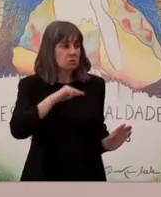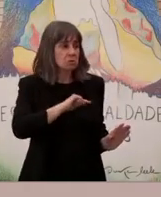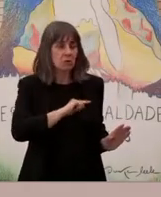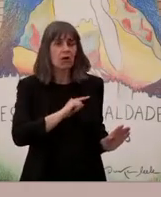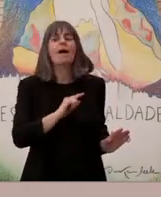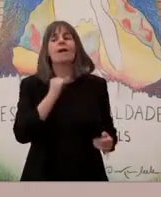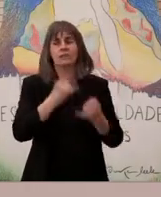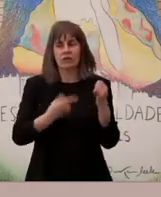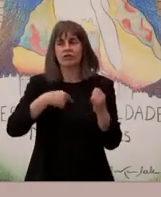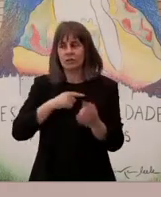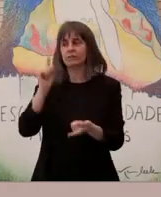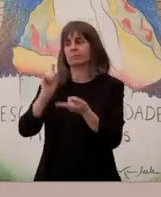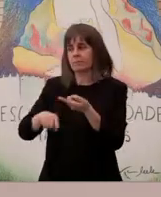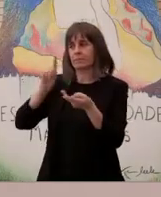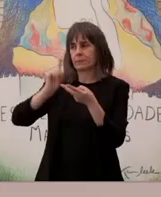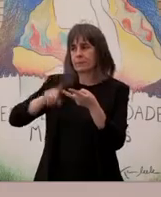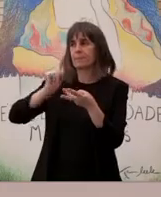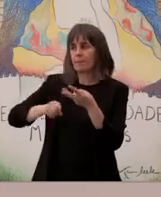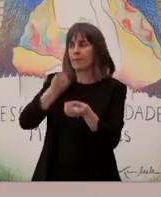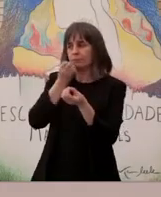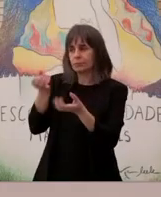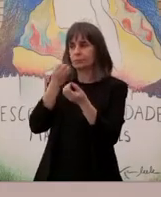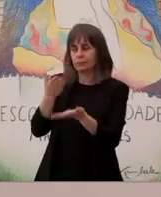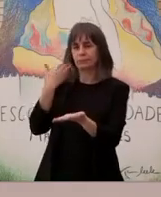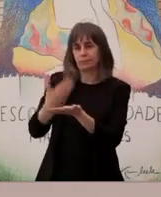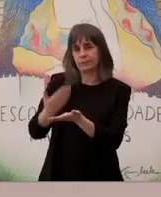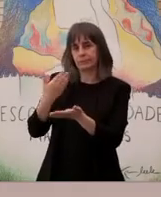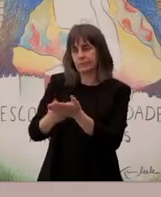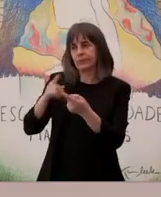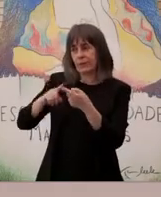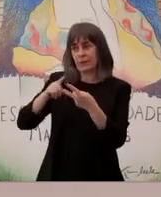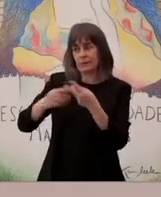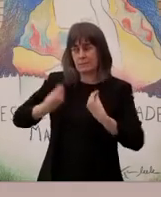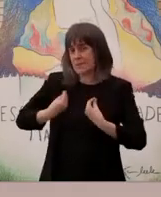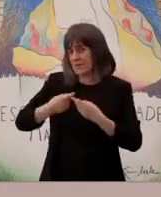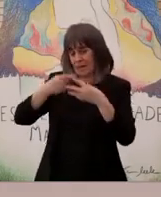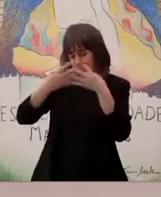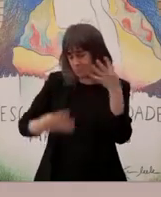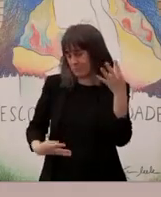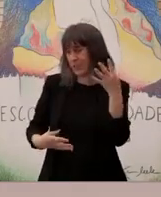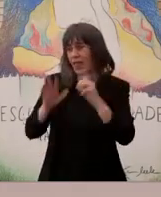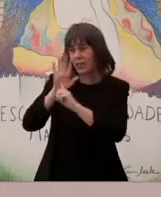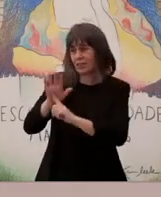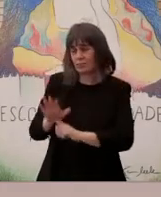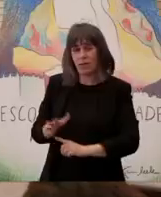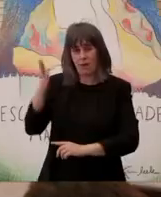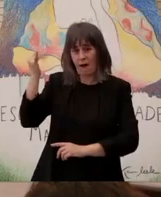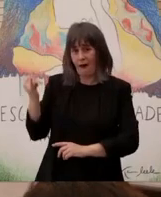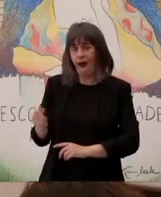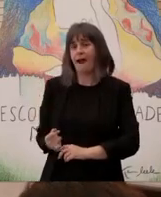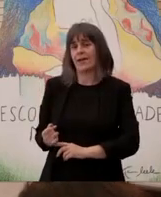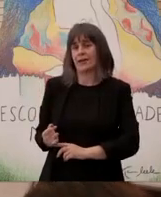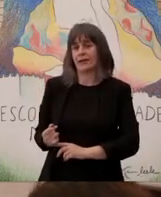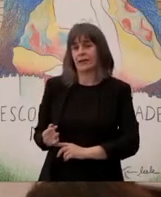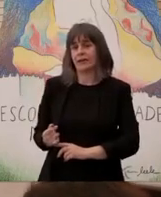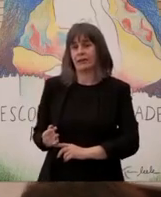que sí te sentías discriminada en todos sus órdenes de actúa vida y empezabas a relatar calles discriminación